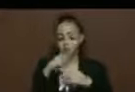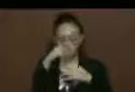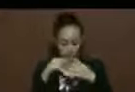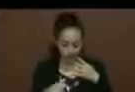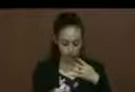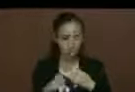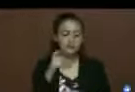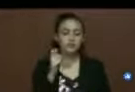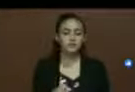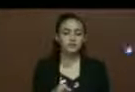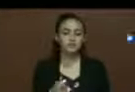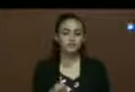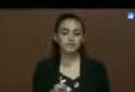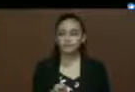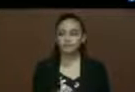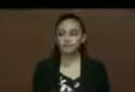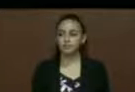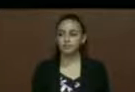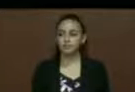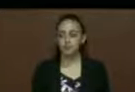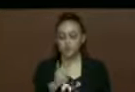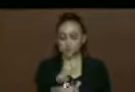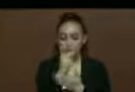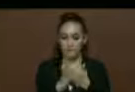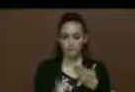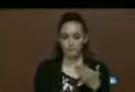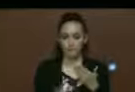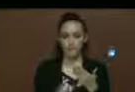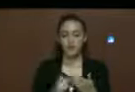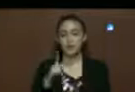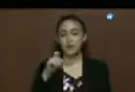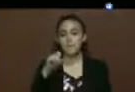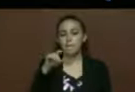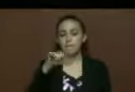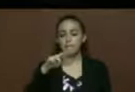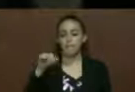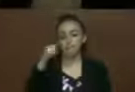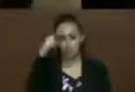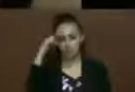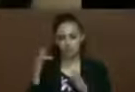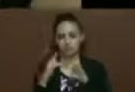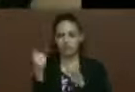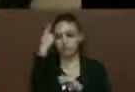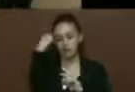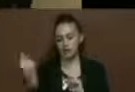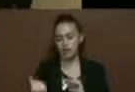está el programa Palomas Mensajeras, que insisto, se ha vuelto